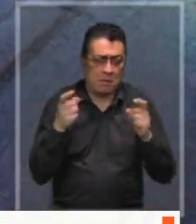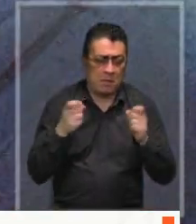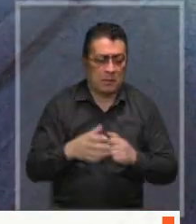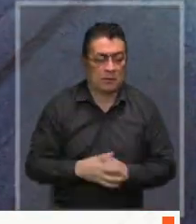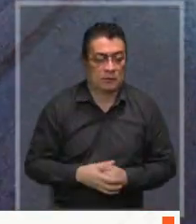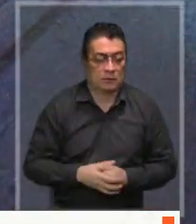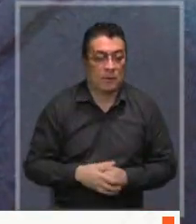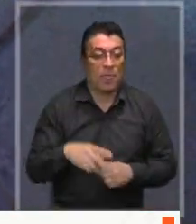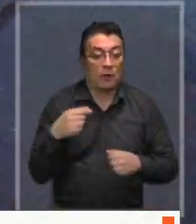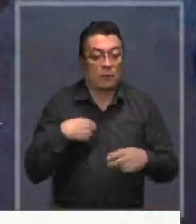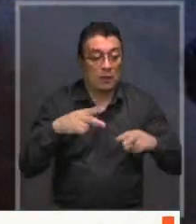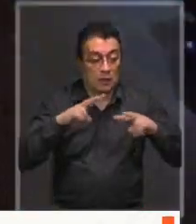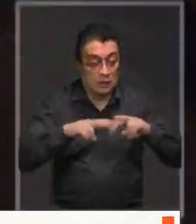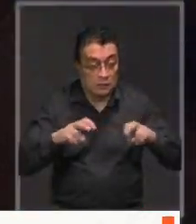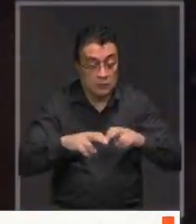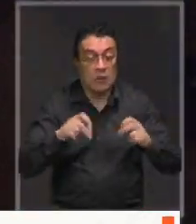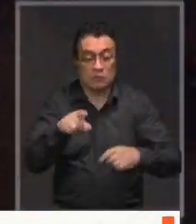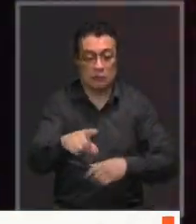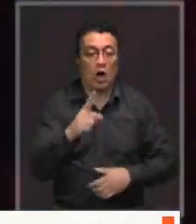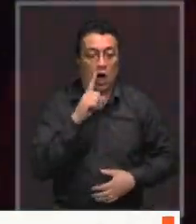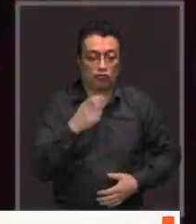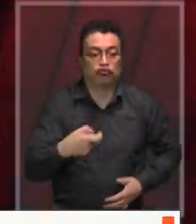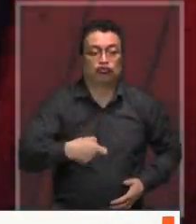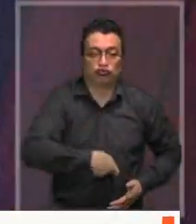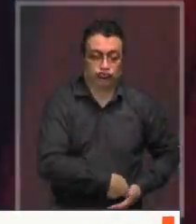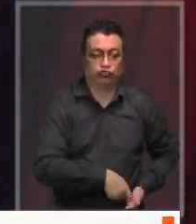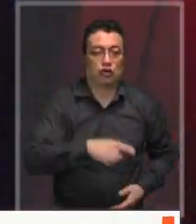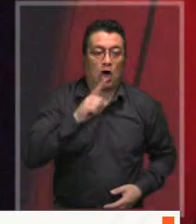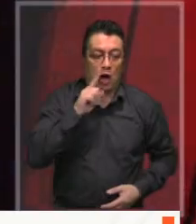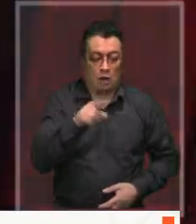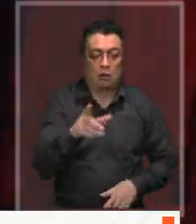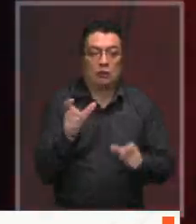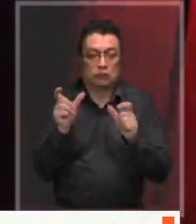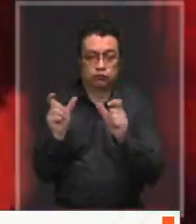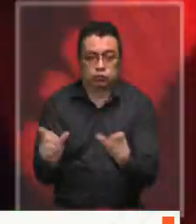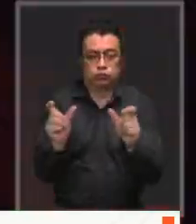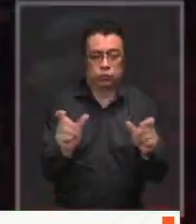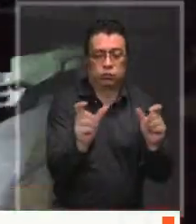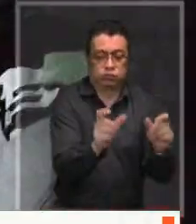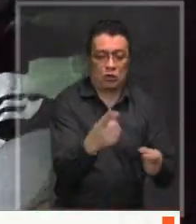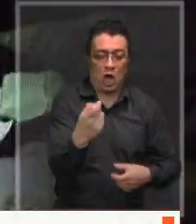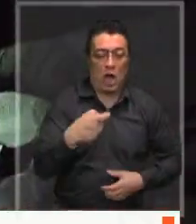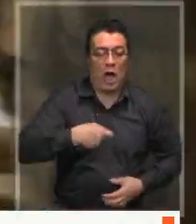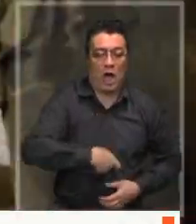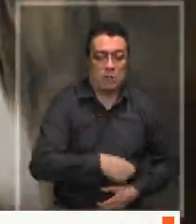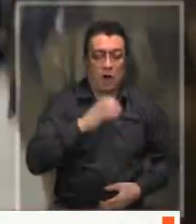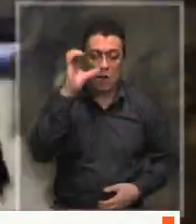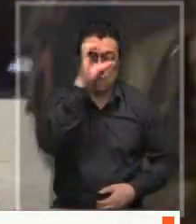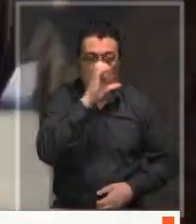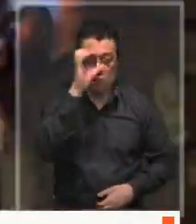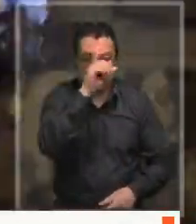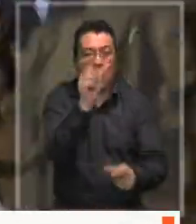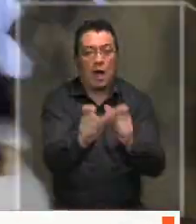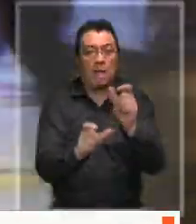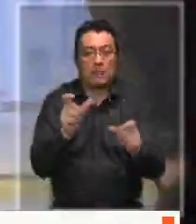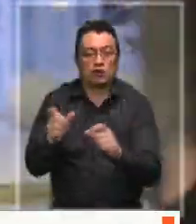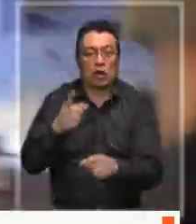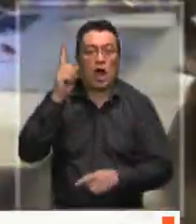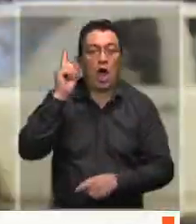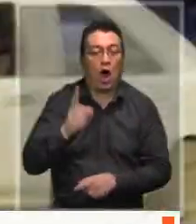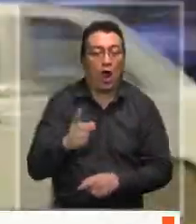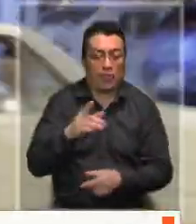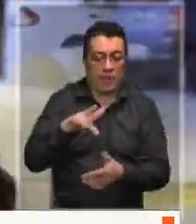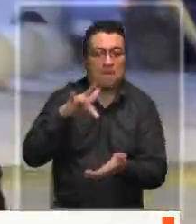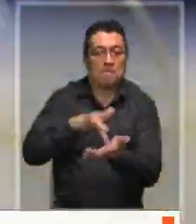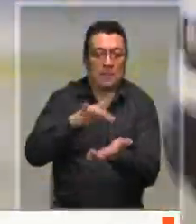Funcionario, revisarlo, te puedo percatar que la tenía ahí. Fiscalizaciones, control de armas y búsqueda de personas con órdenes de